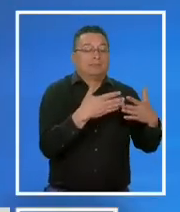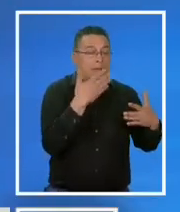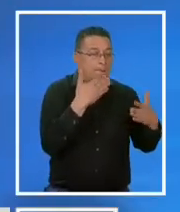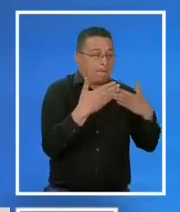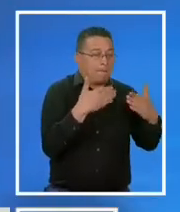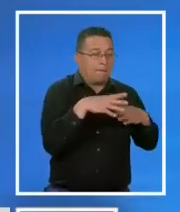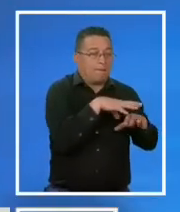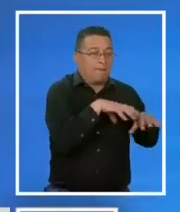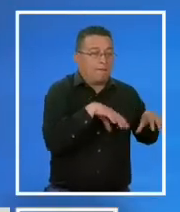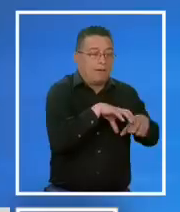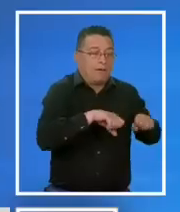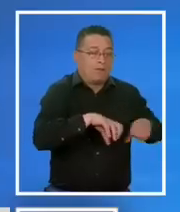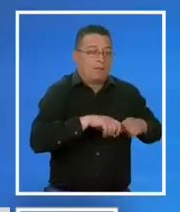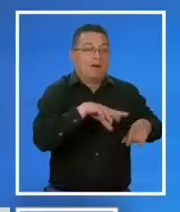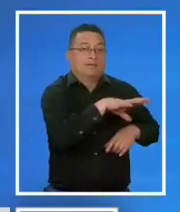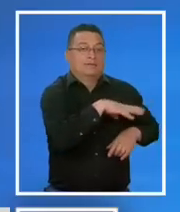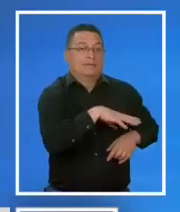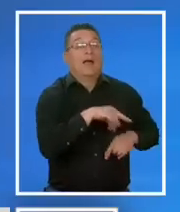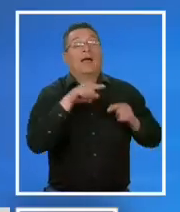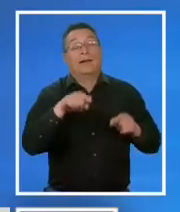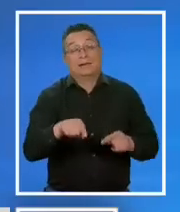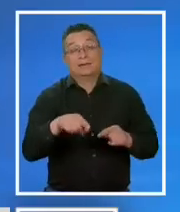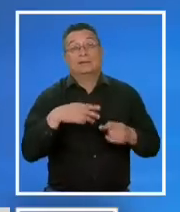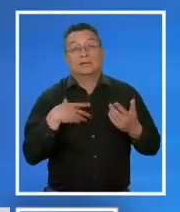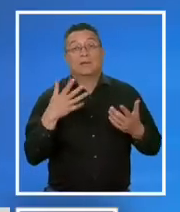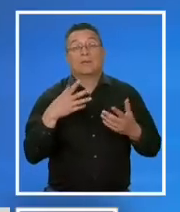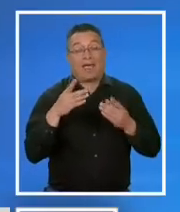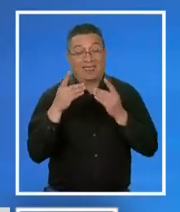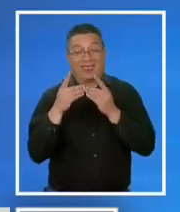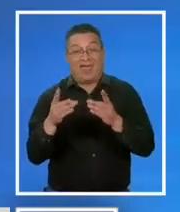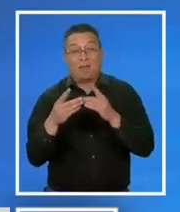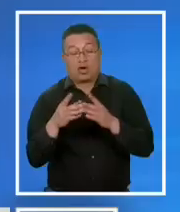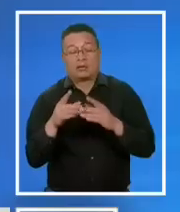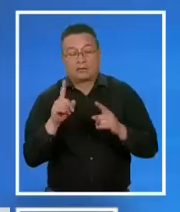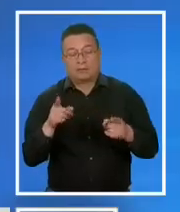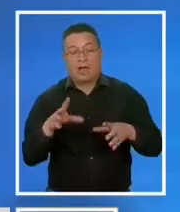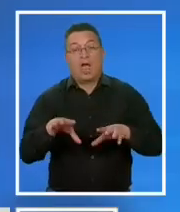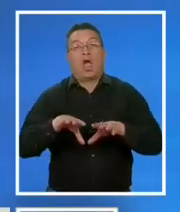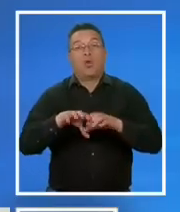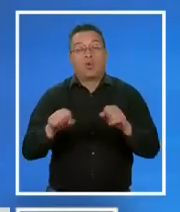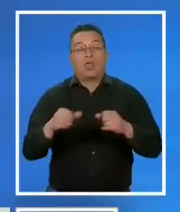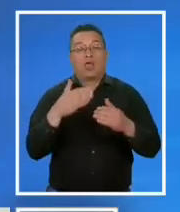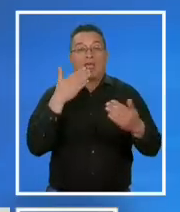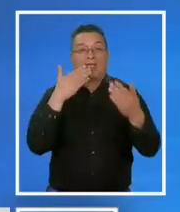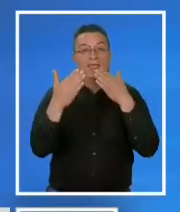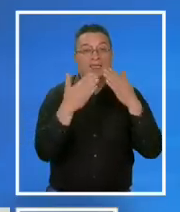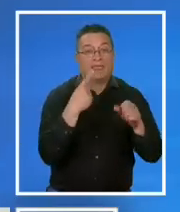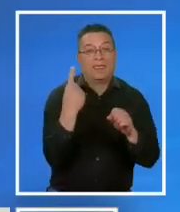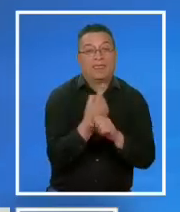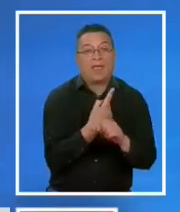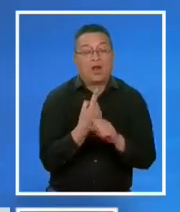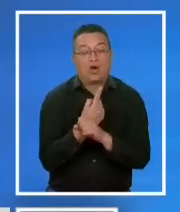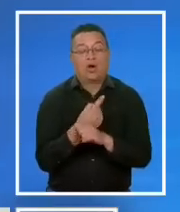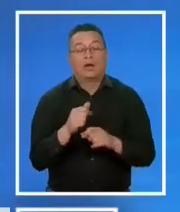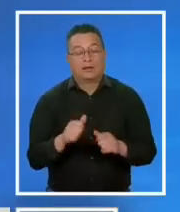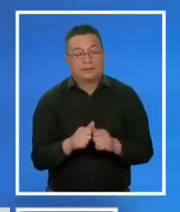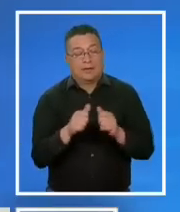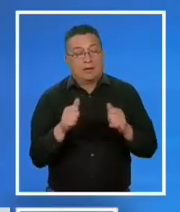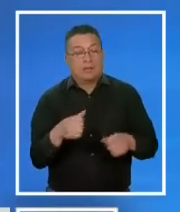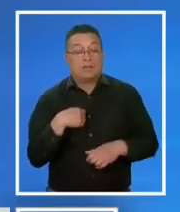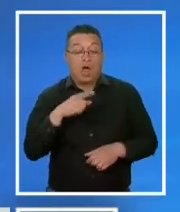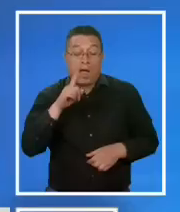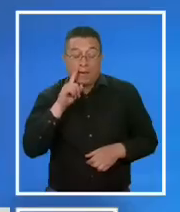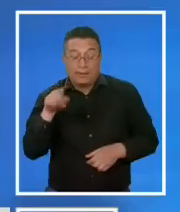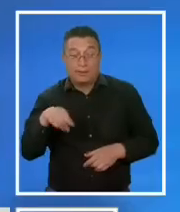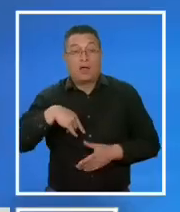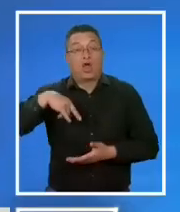la cocina yo creo que la democracia se basa en los acuerdos en el diálogo y sobre todo si tenemos un